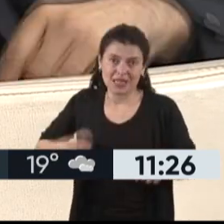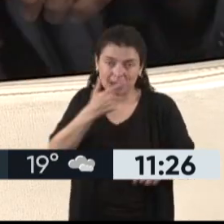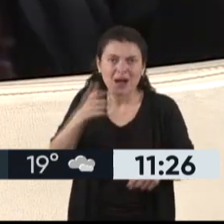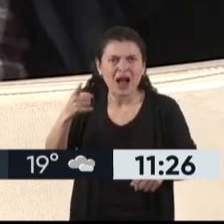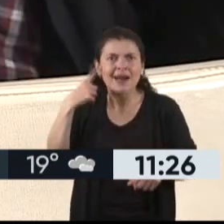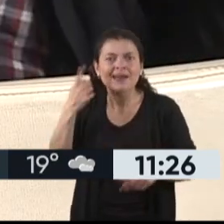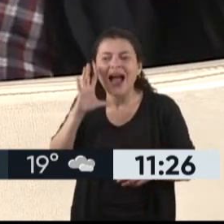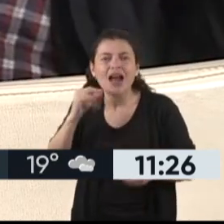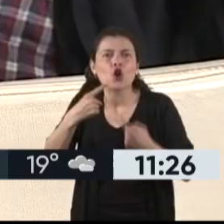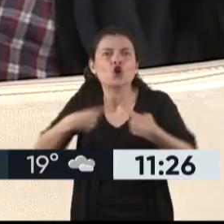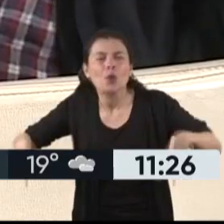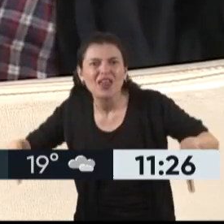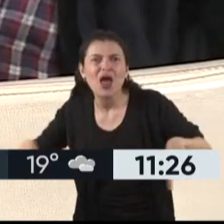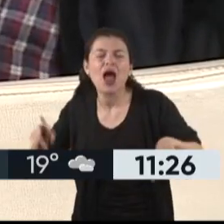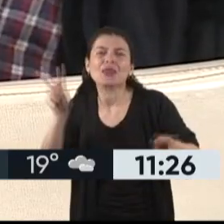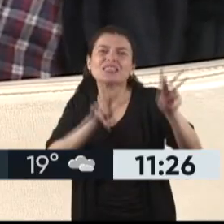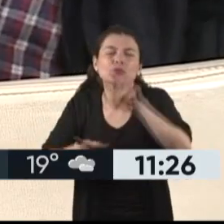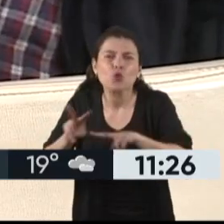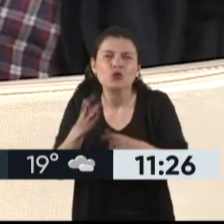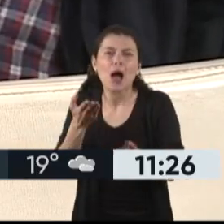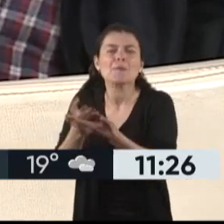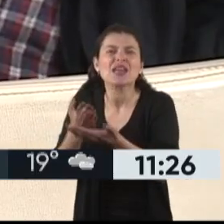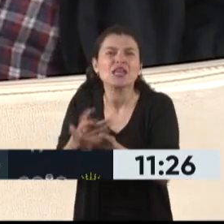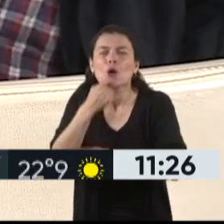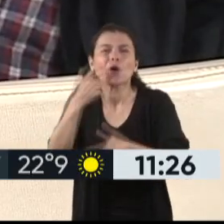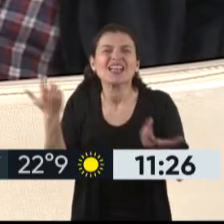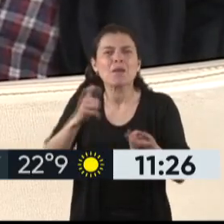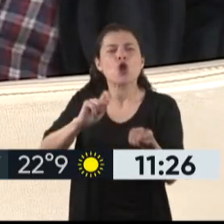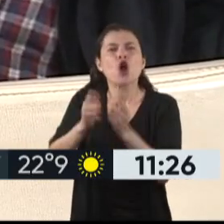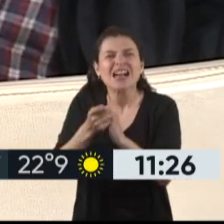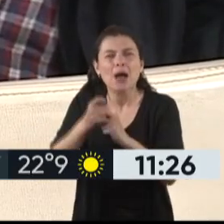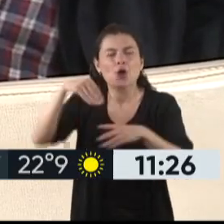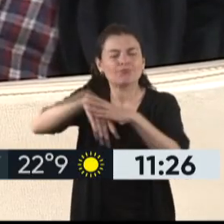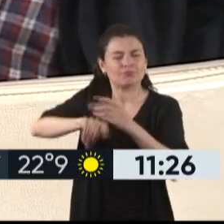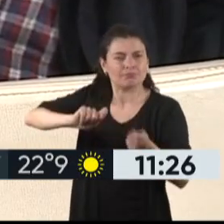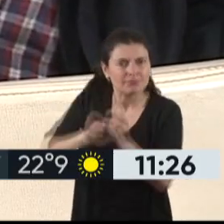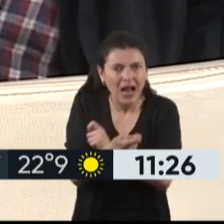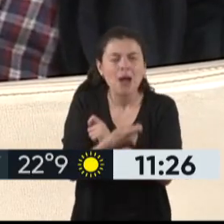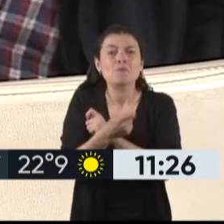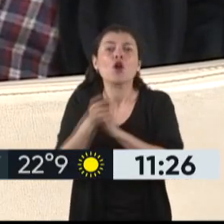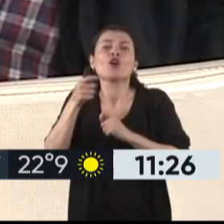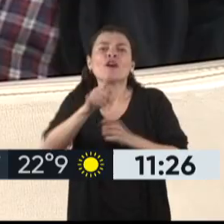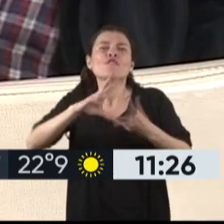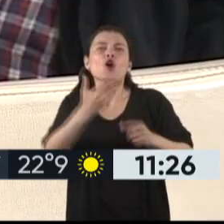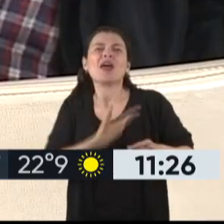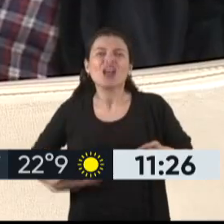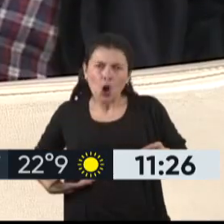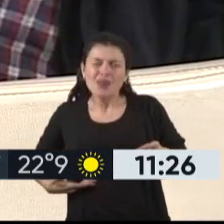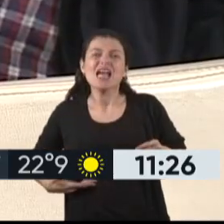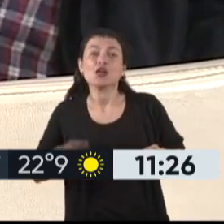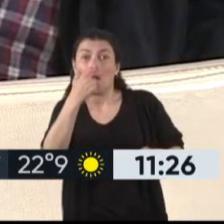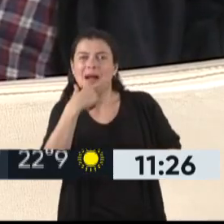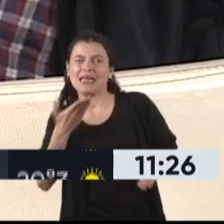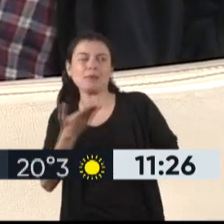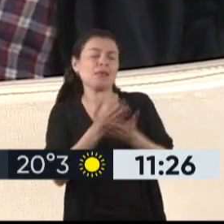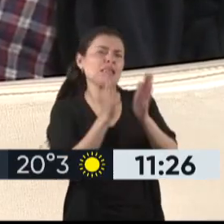de la primera reunión, proverbiales pedidos de cambios profundos en la gestión por parte de Macri al presidente Milei,